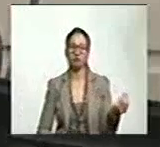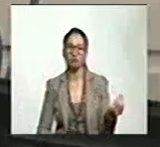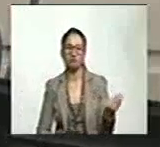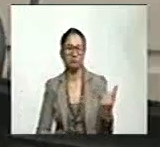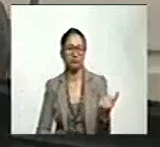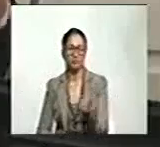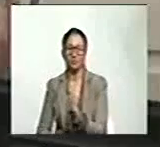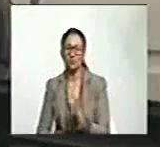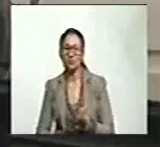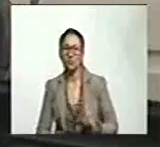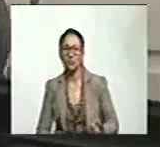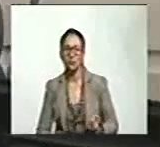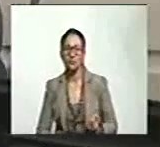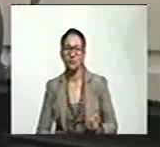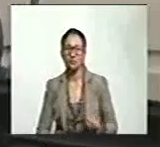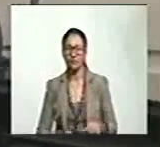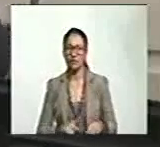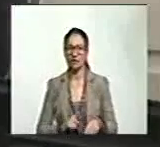entonces